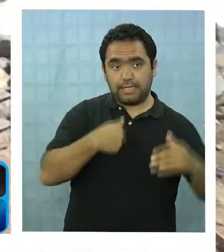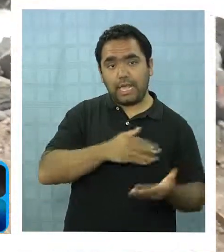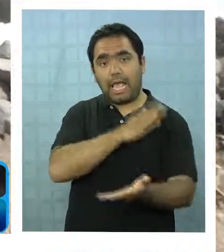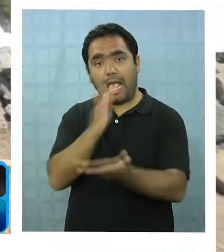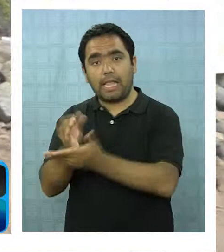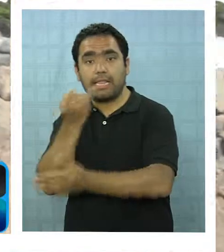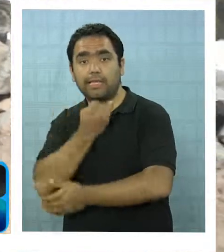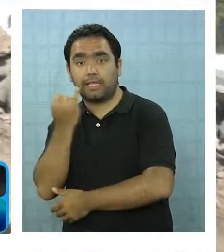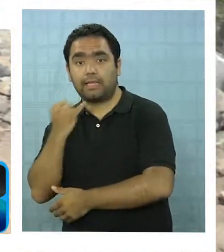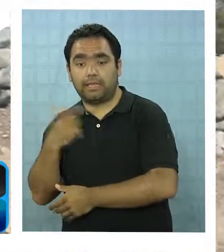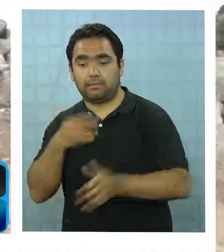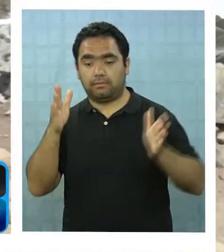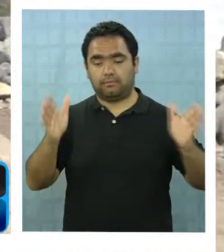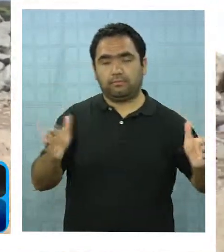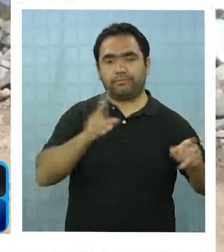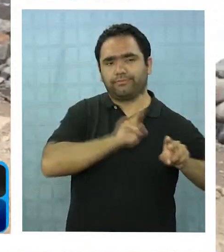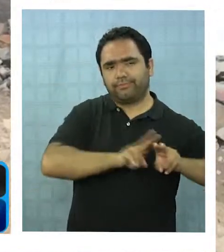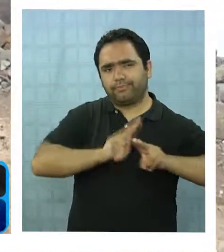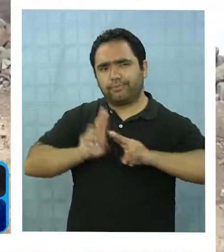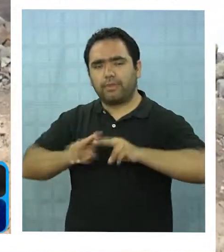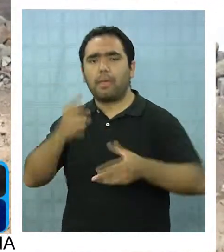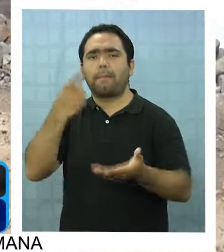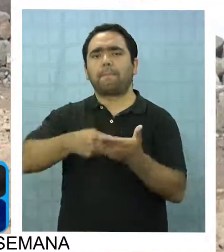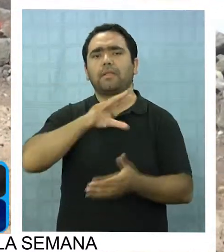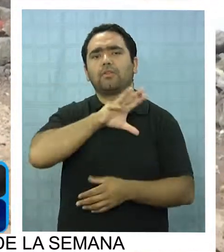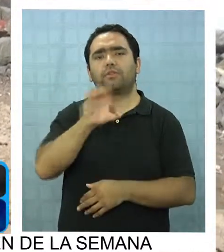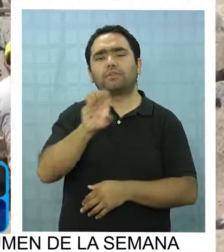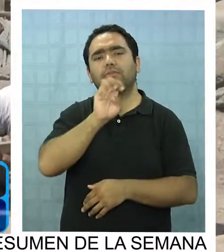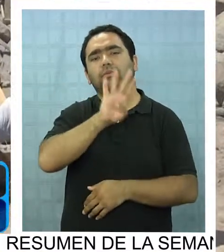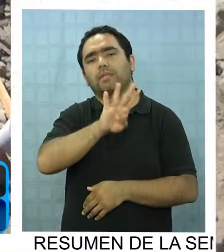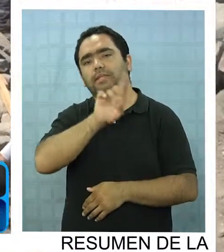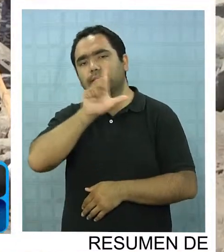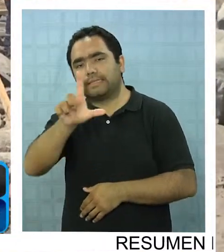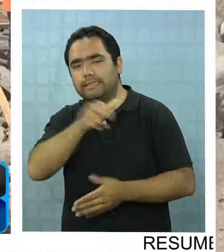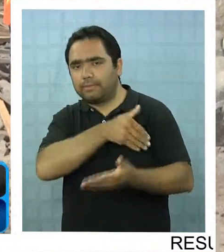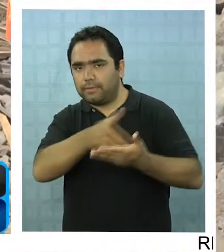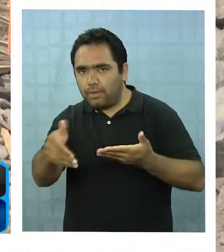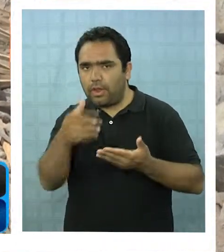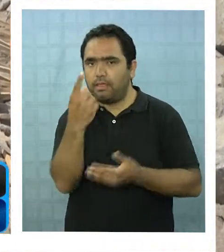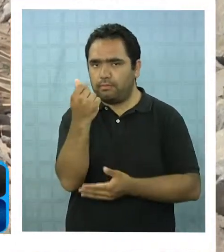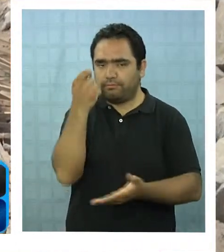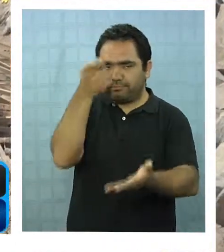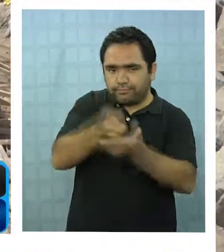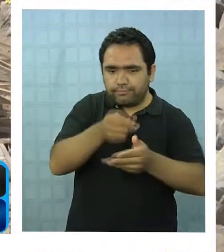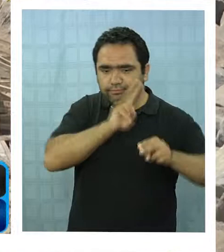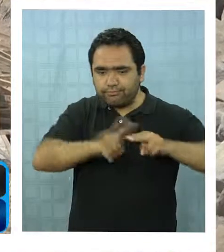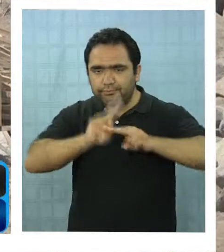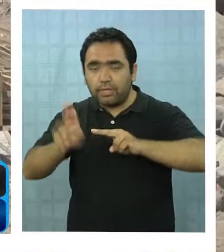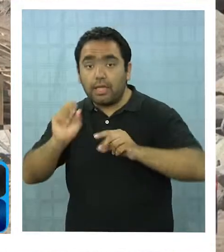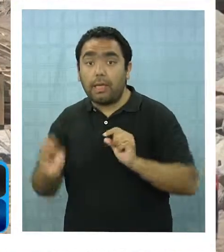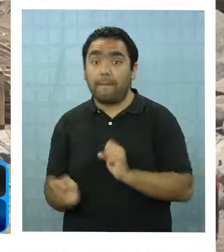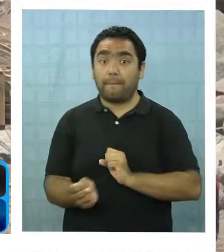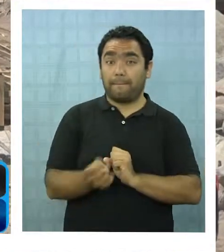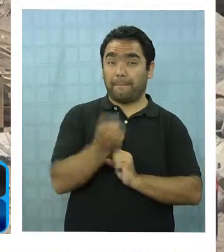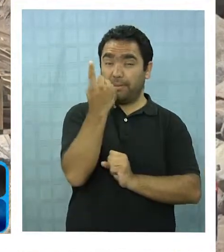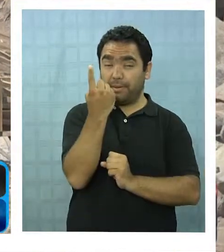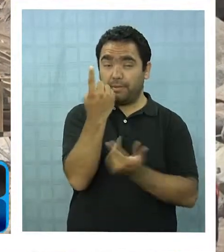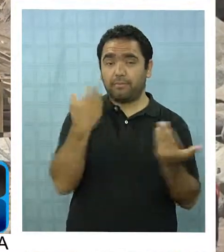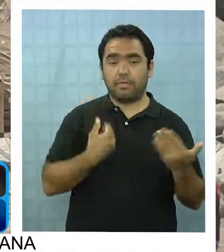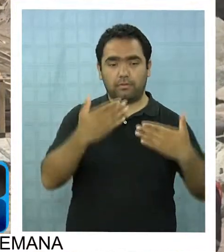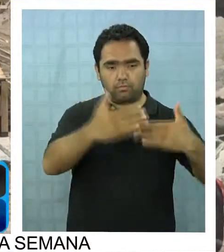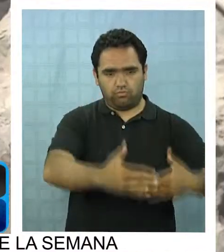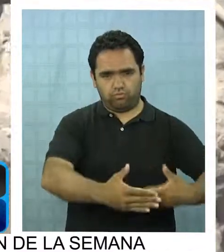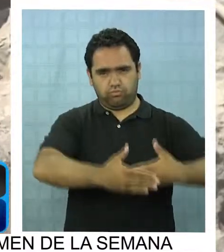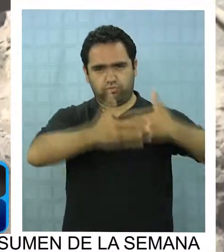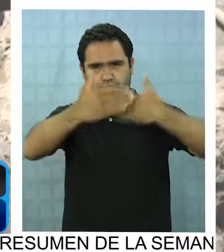Godoy y la intendencia la inversión asciende a 1947 millones de pesos y dejará como una primera fase un